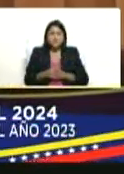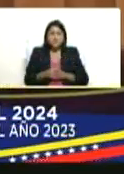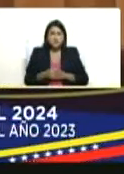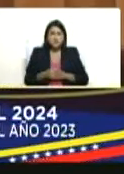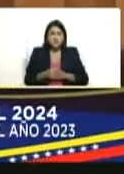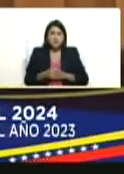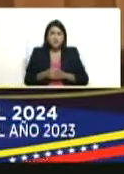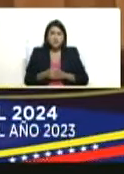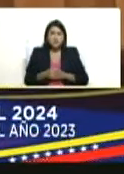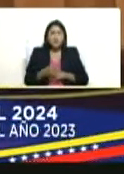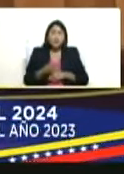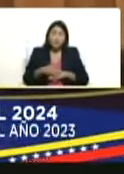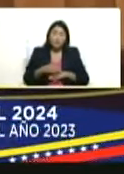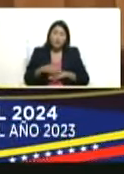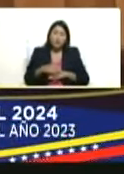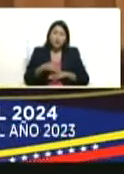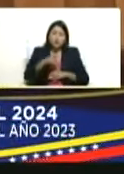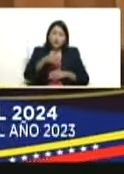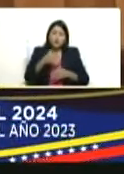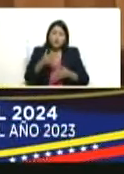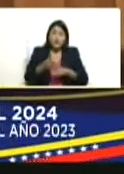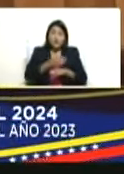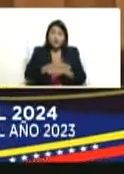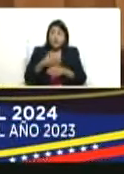producto de un proceso.